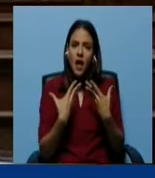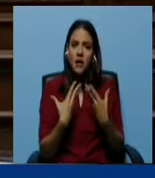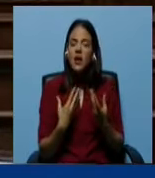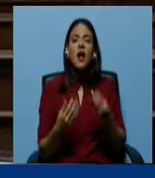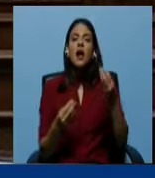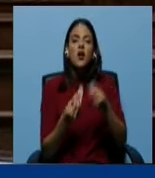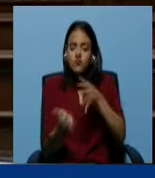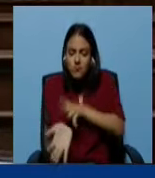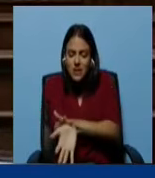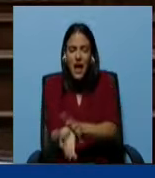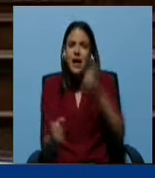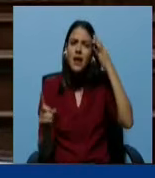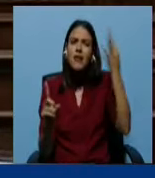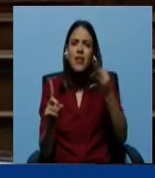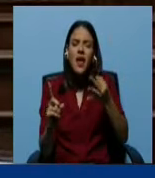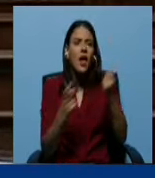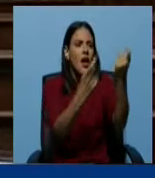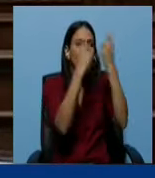bolivarianismo.